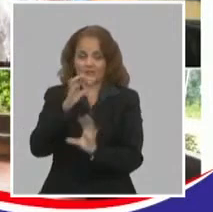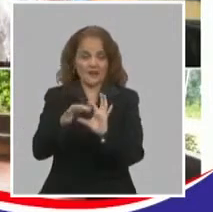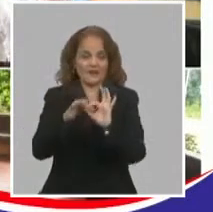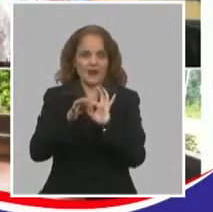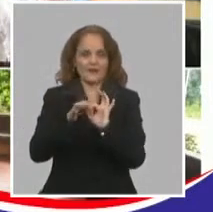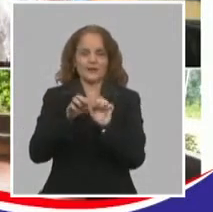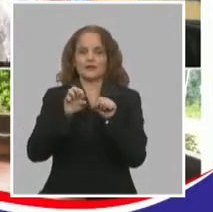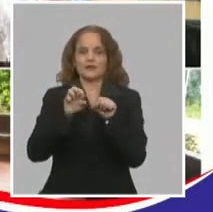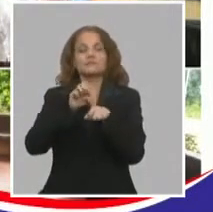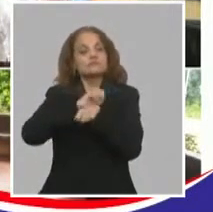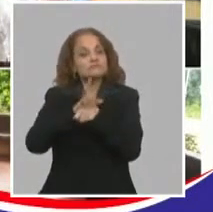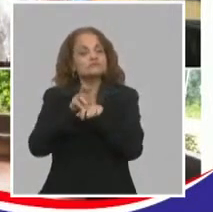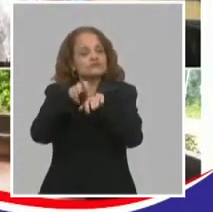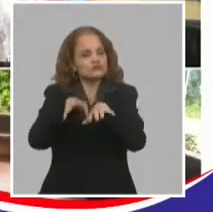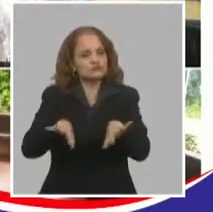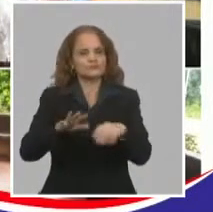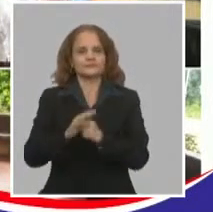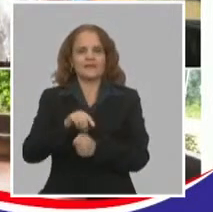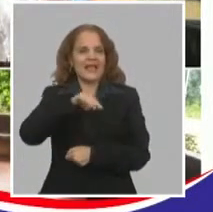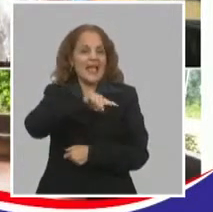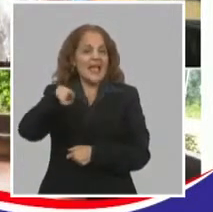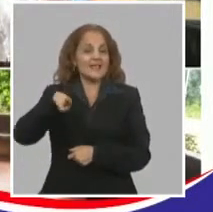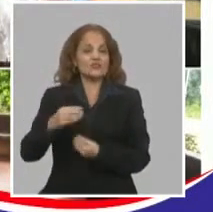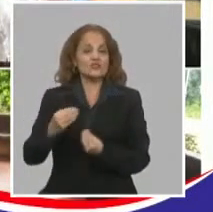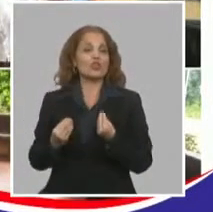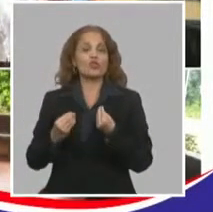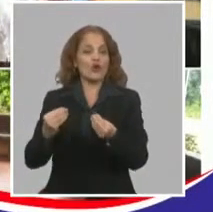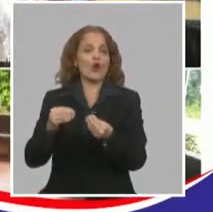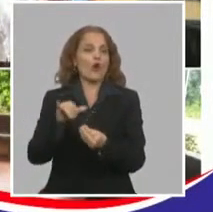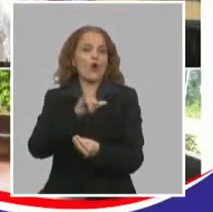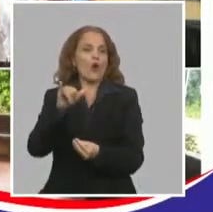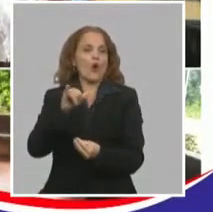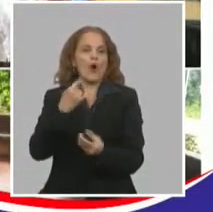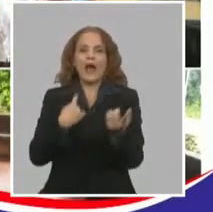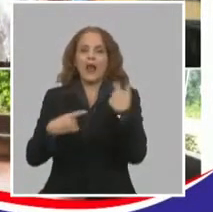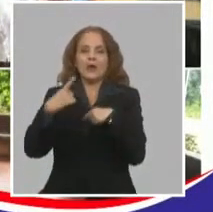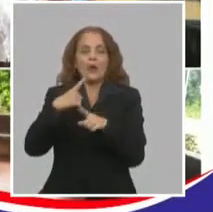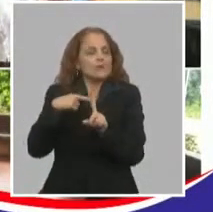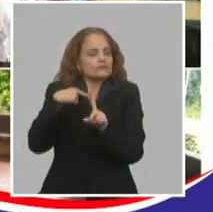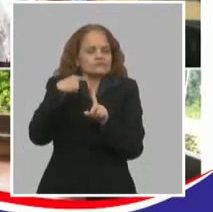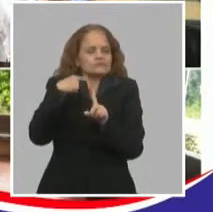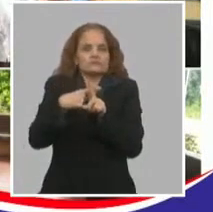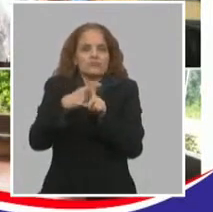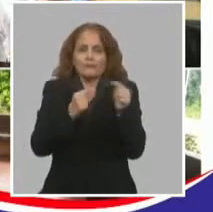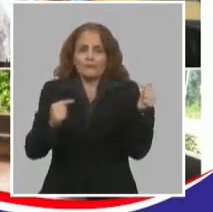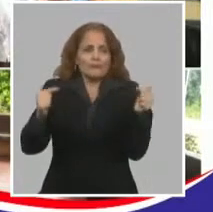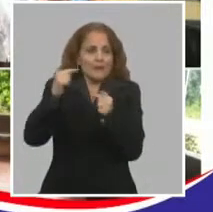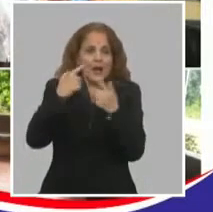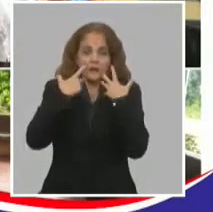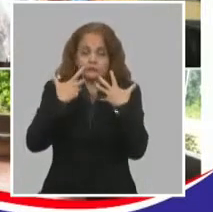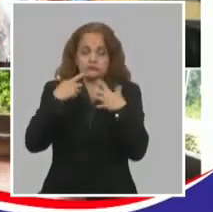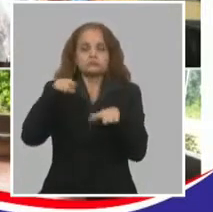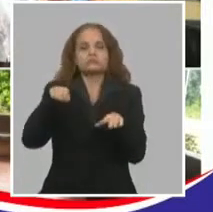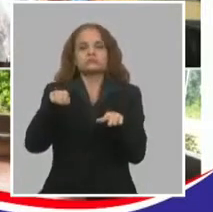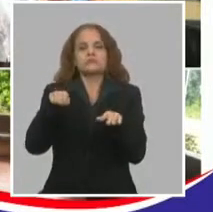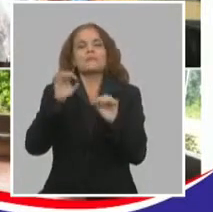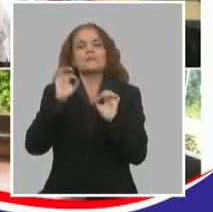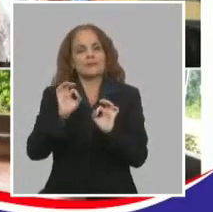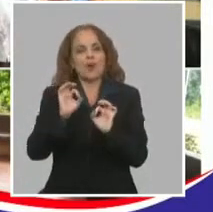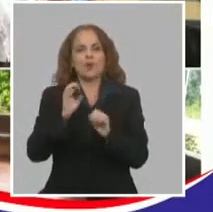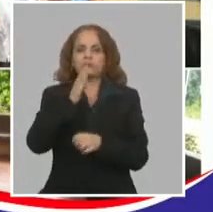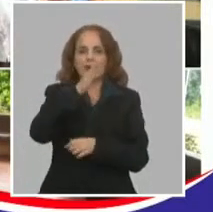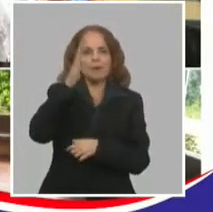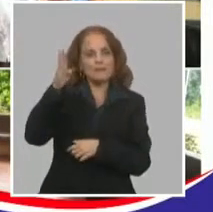sello positivo a esta misión. Fuimos a las tres regiones, le puedo hablar de La